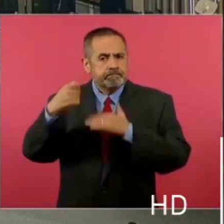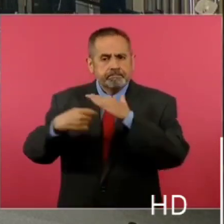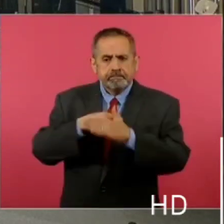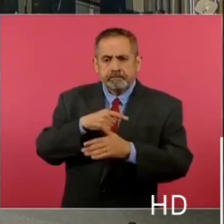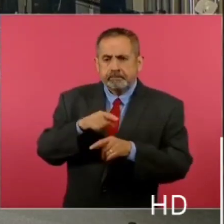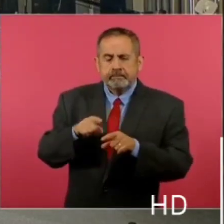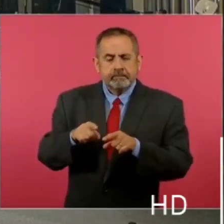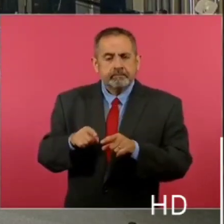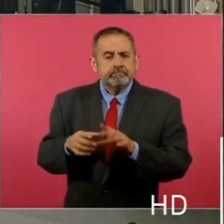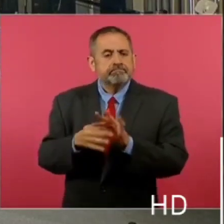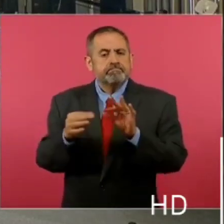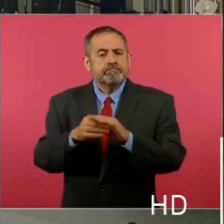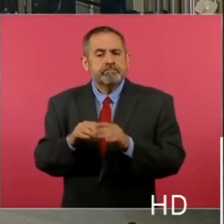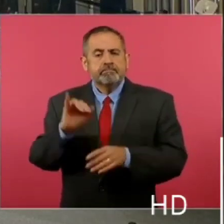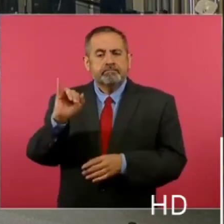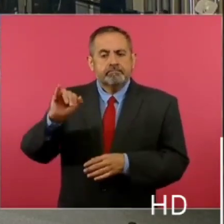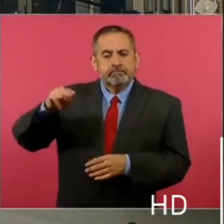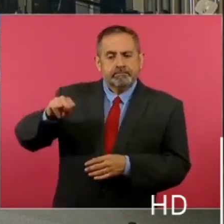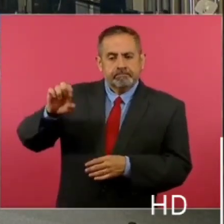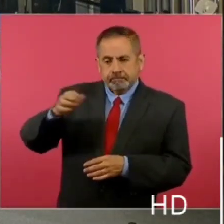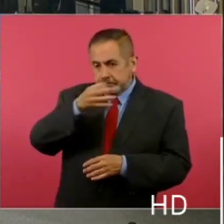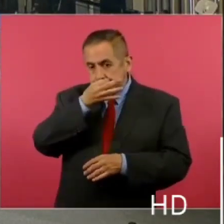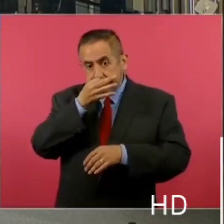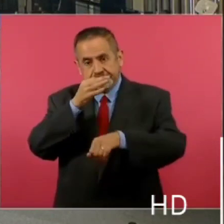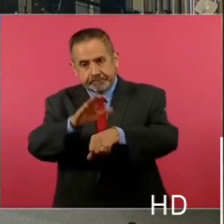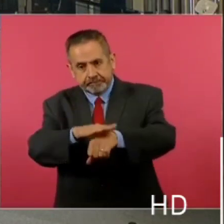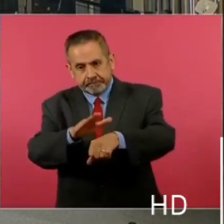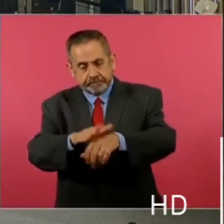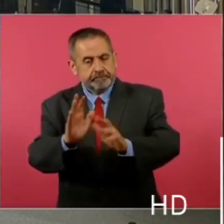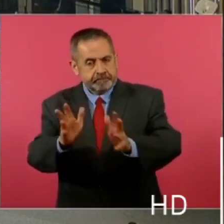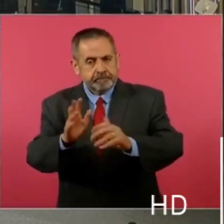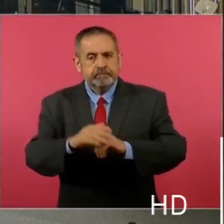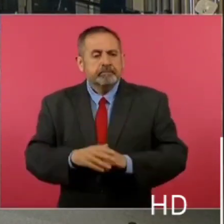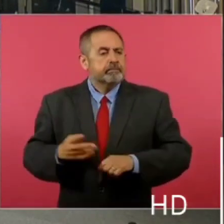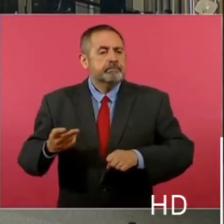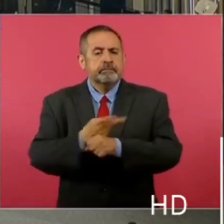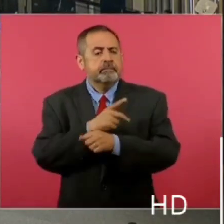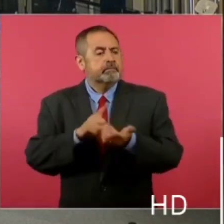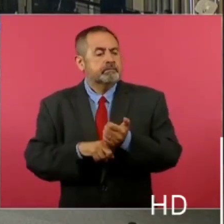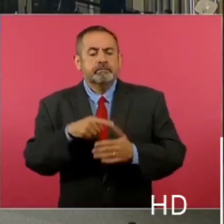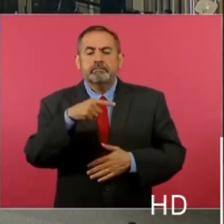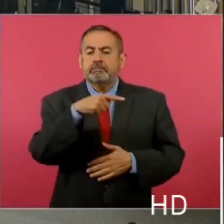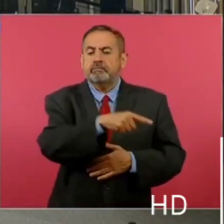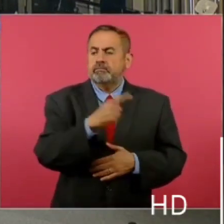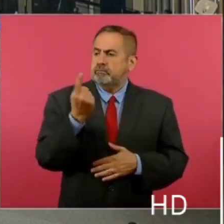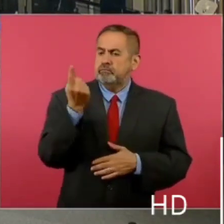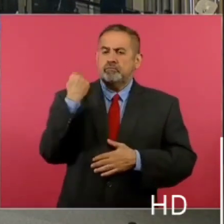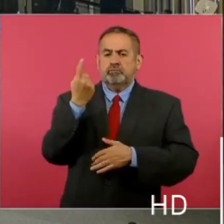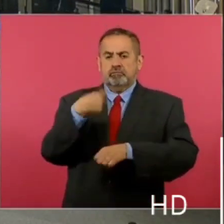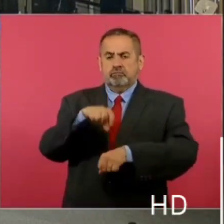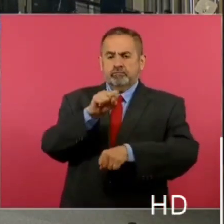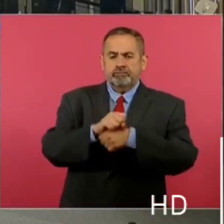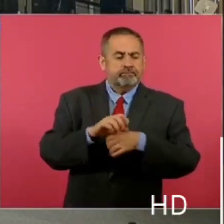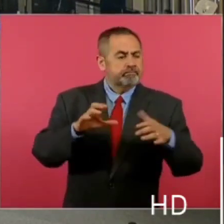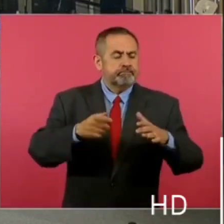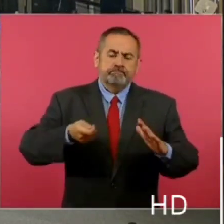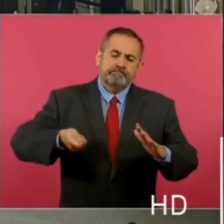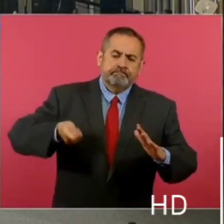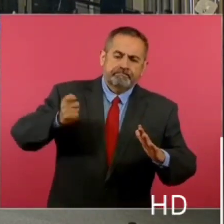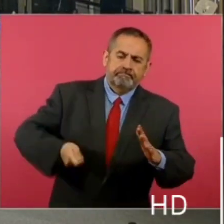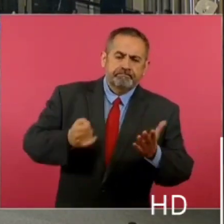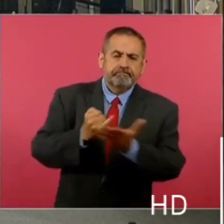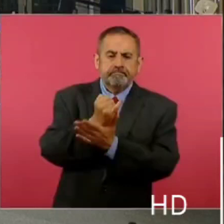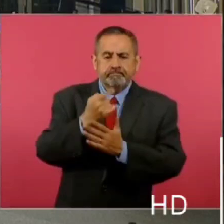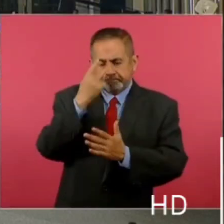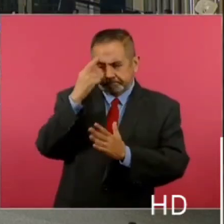del Instituto Nacional Electoral a la resolución que aprobó la semana pasada para pues